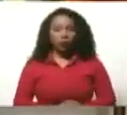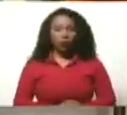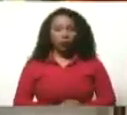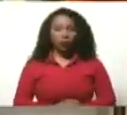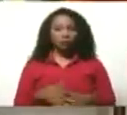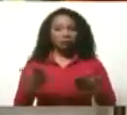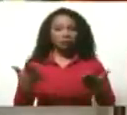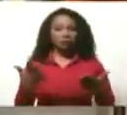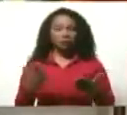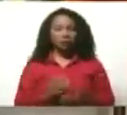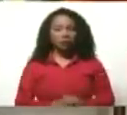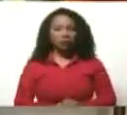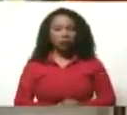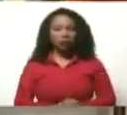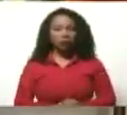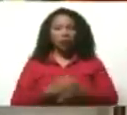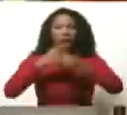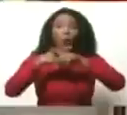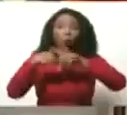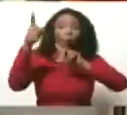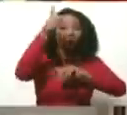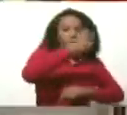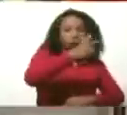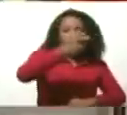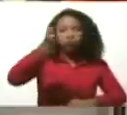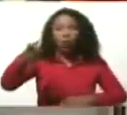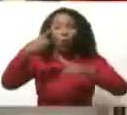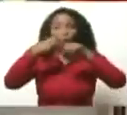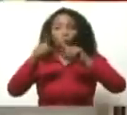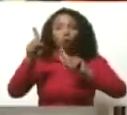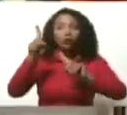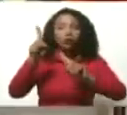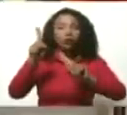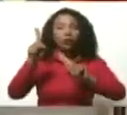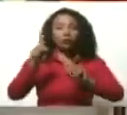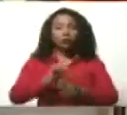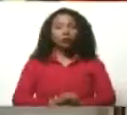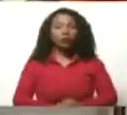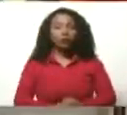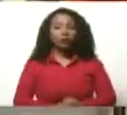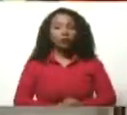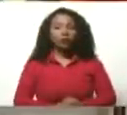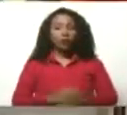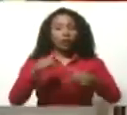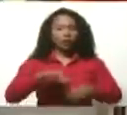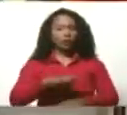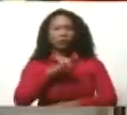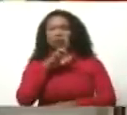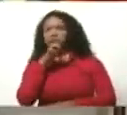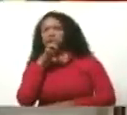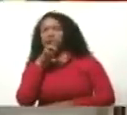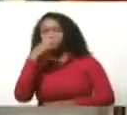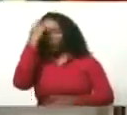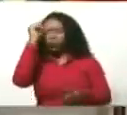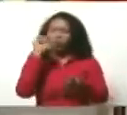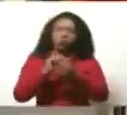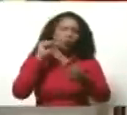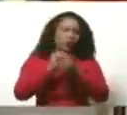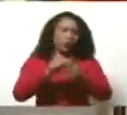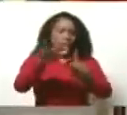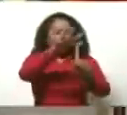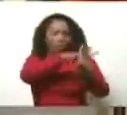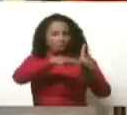de otras personas, otros sujetos en este grotesco y brutal